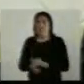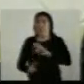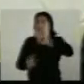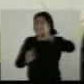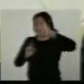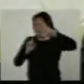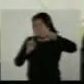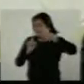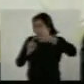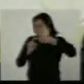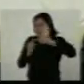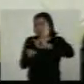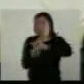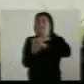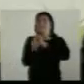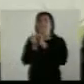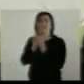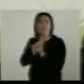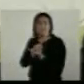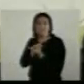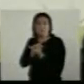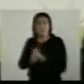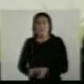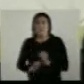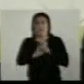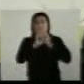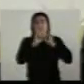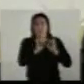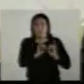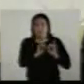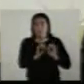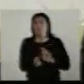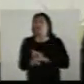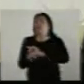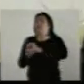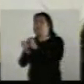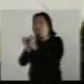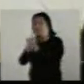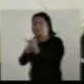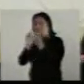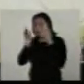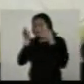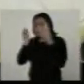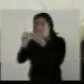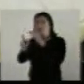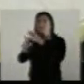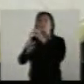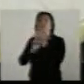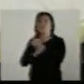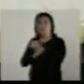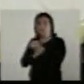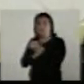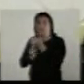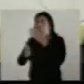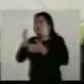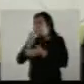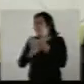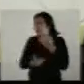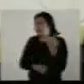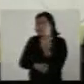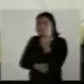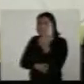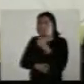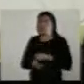En segundo lugar, se varía el enfoque de un enfoque individual a un enfoque social. La discapacidad depende